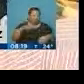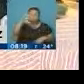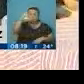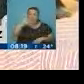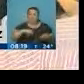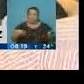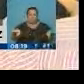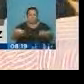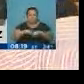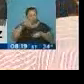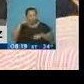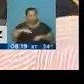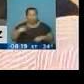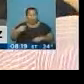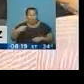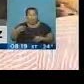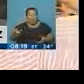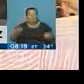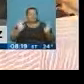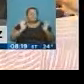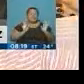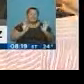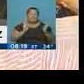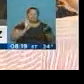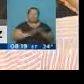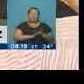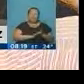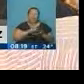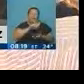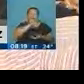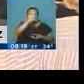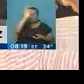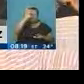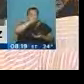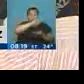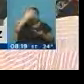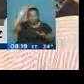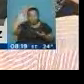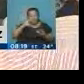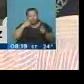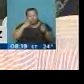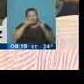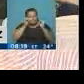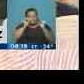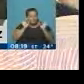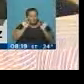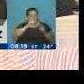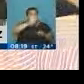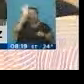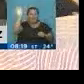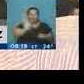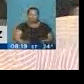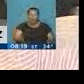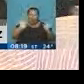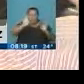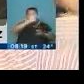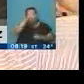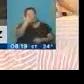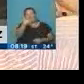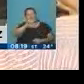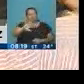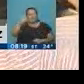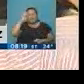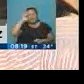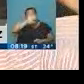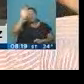los ingresos en la seguridad social. Bueno, lo que respecta a la coparticipación hay que mirarlo con el ojo federal, verdaderamente federal, de